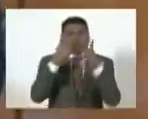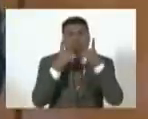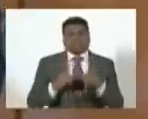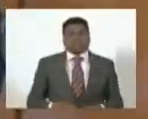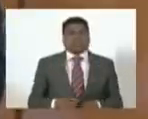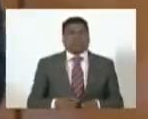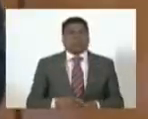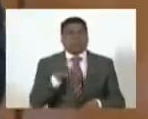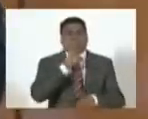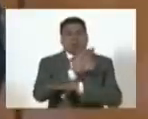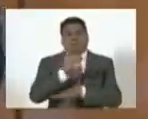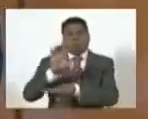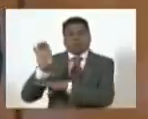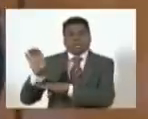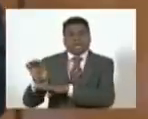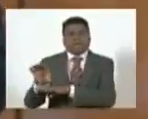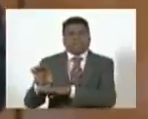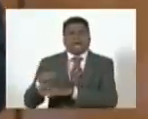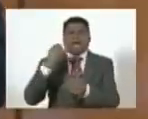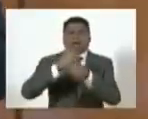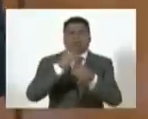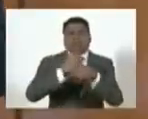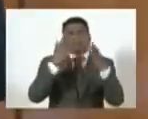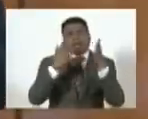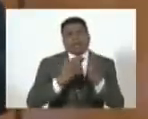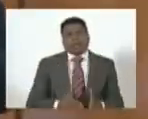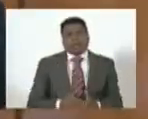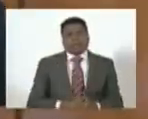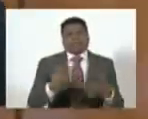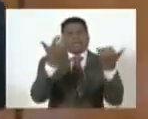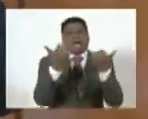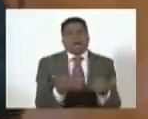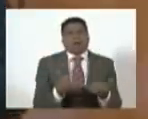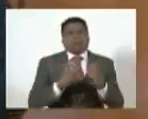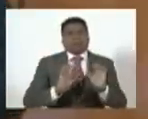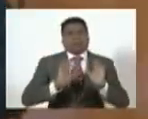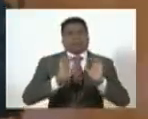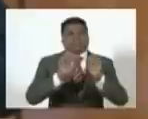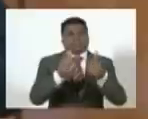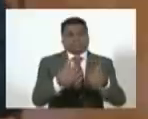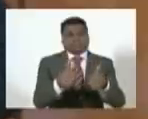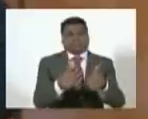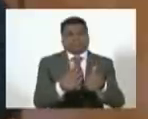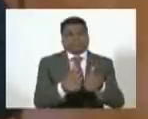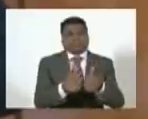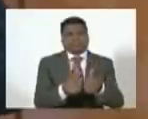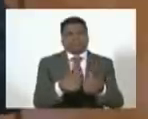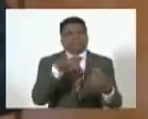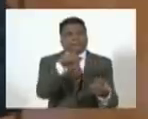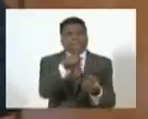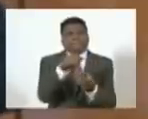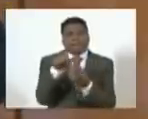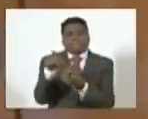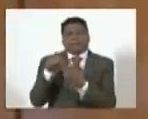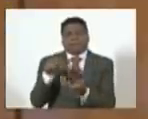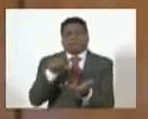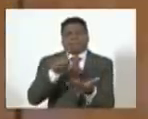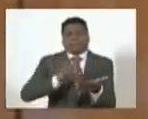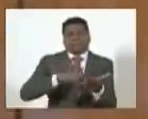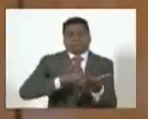de protección a los trabajadores ahora cuando se inicie la declaración del impuesto sobre la